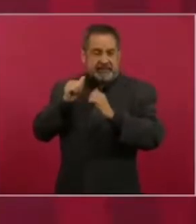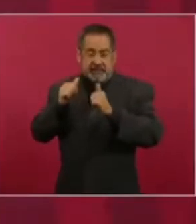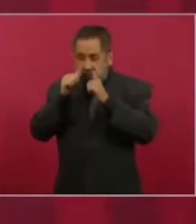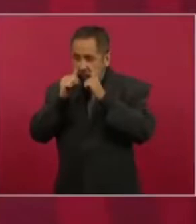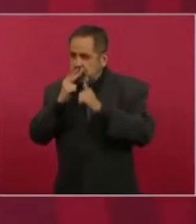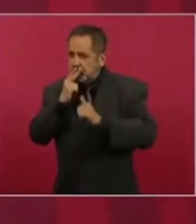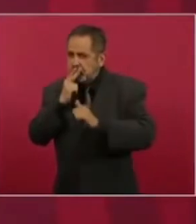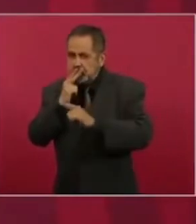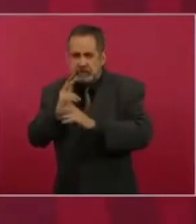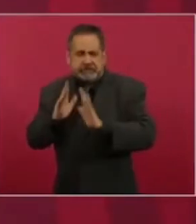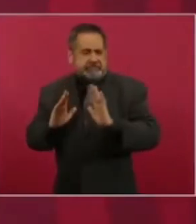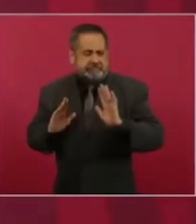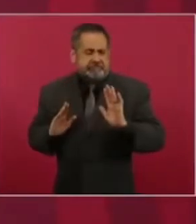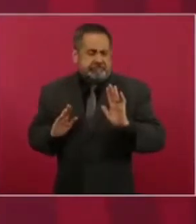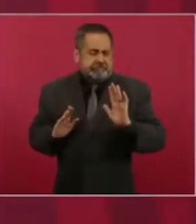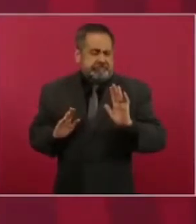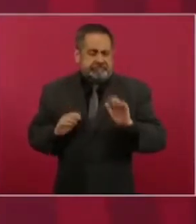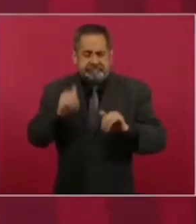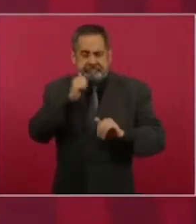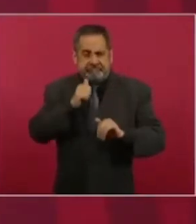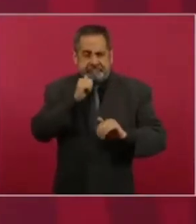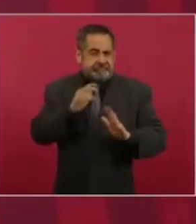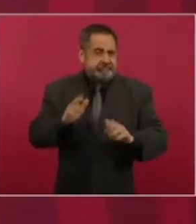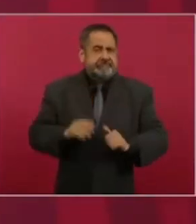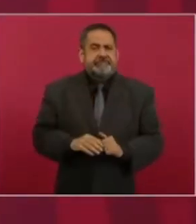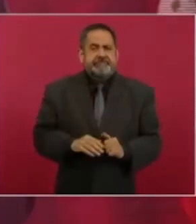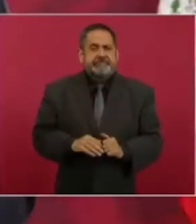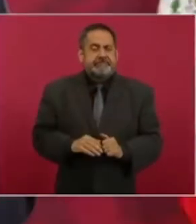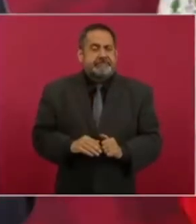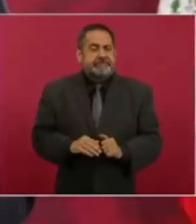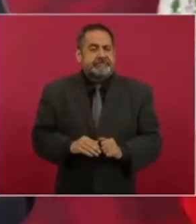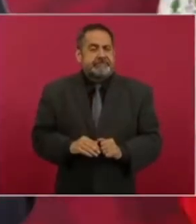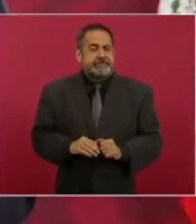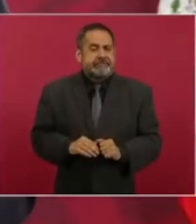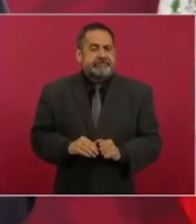y pues debe de